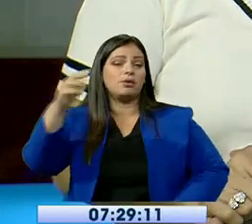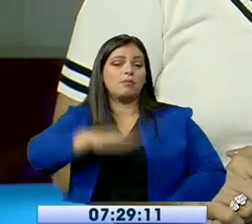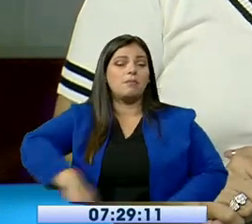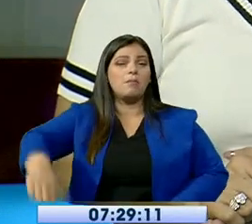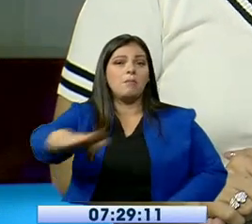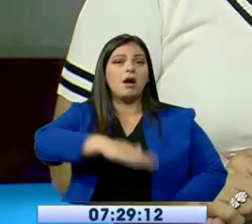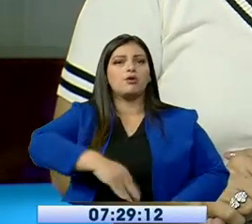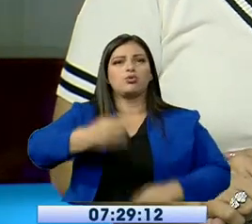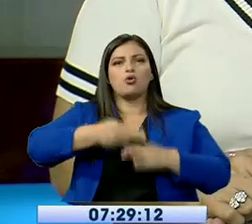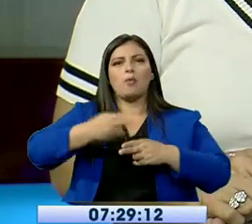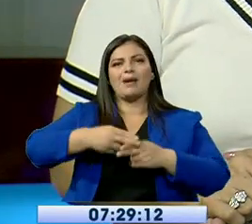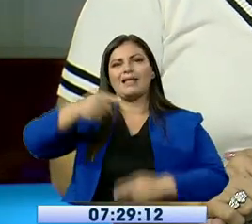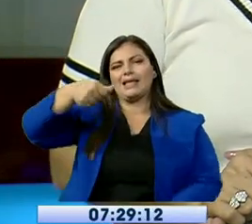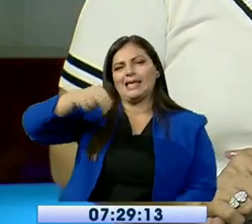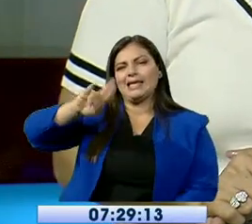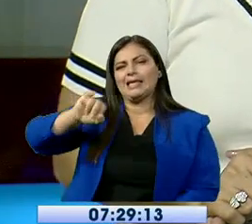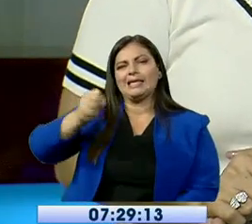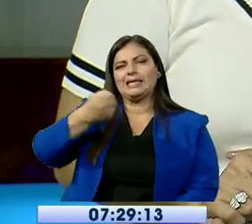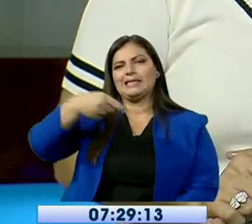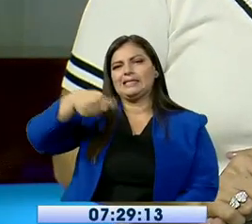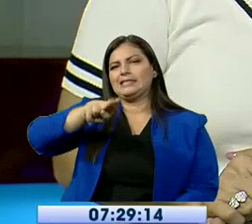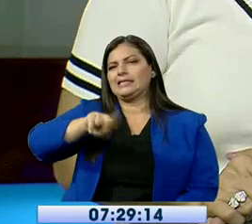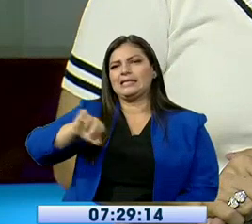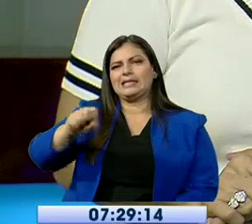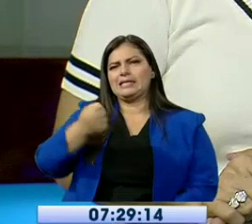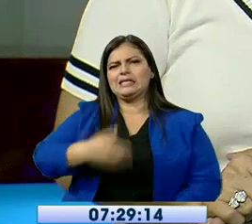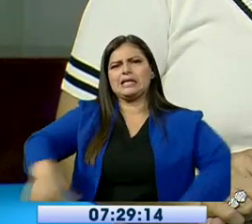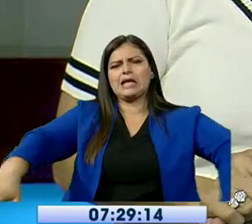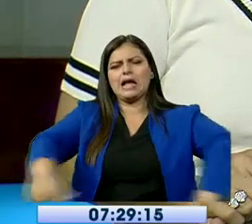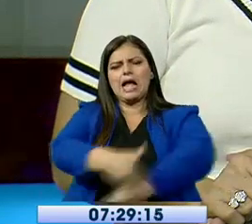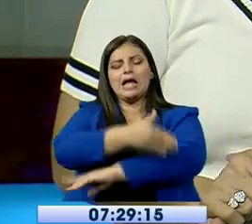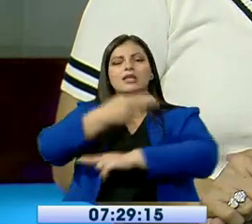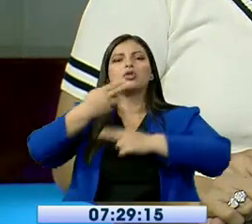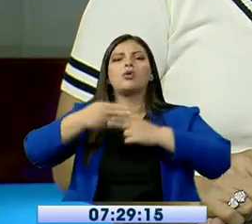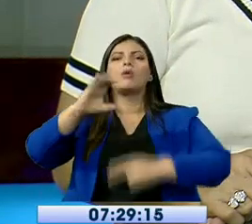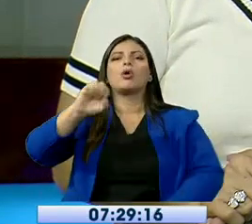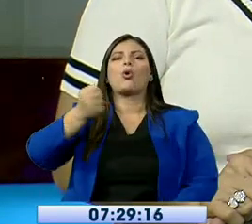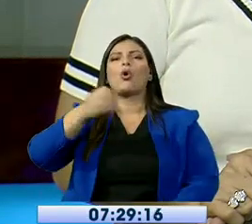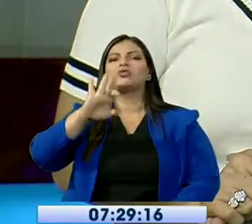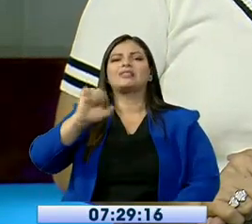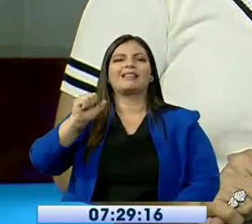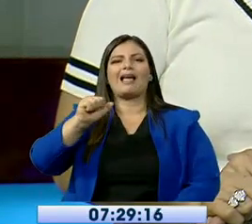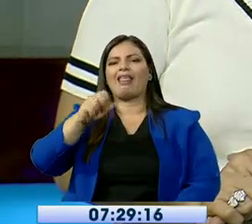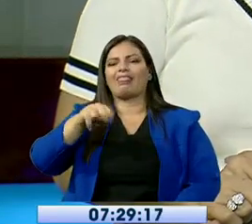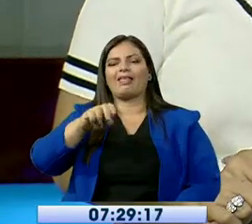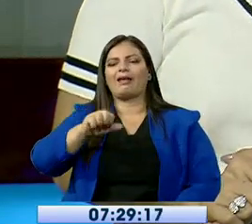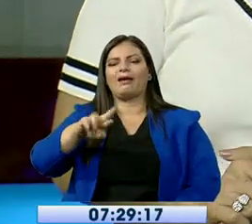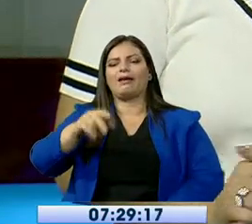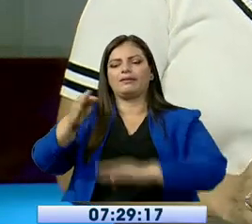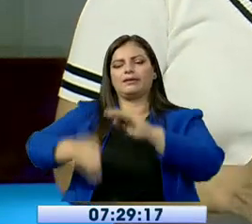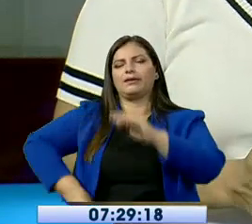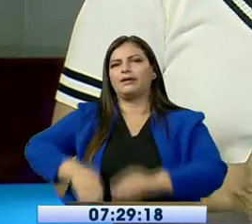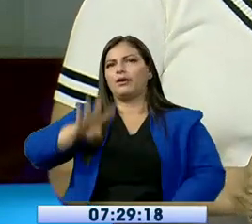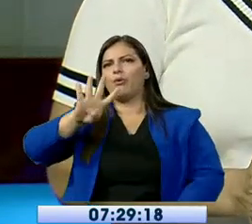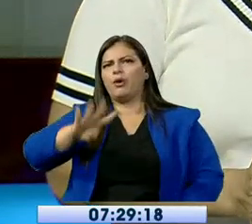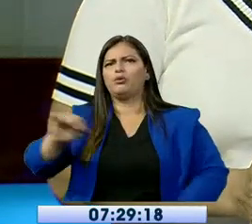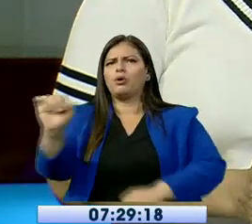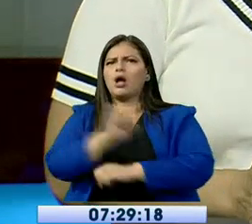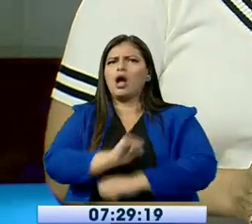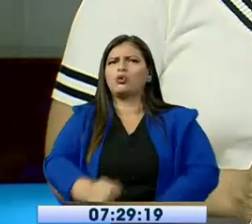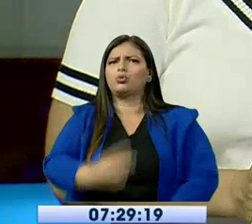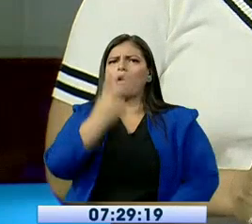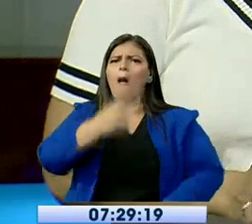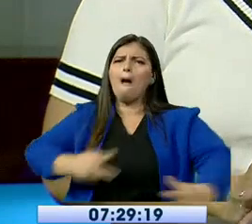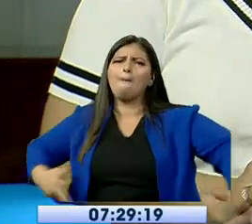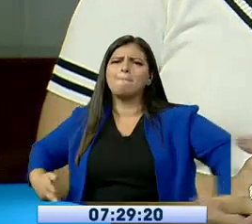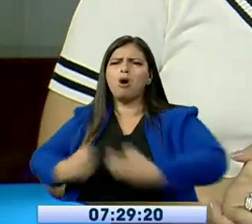Un menor de 7 años quedó atrapado entre los fierros retorcidos de uno de los automotores siniestrados. Moradores del sector colaboraron en